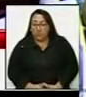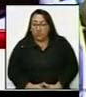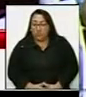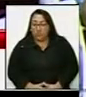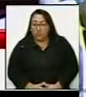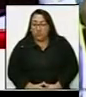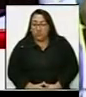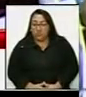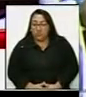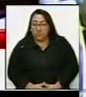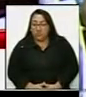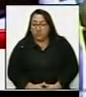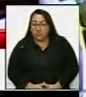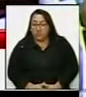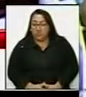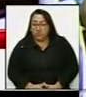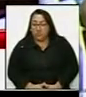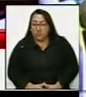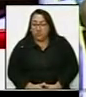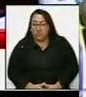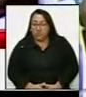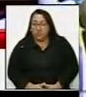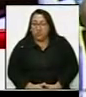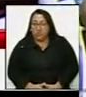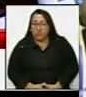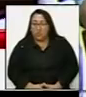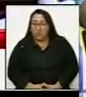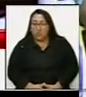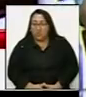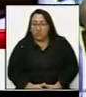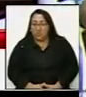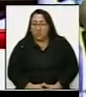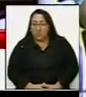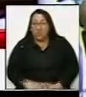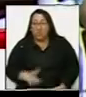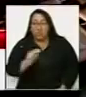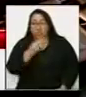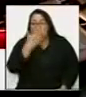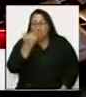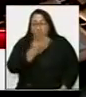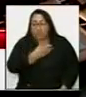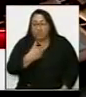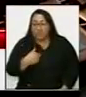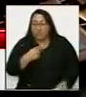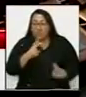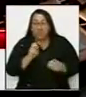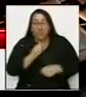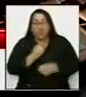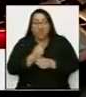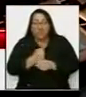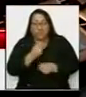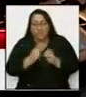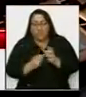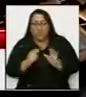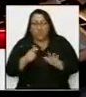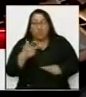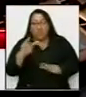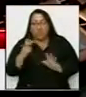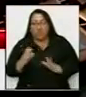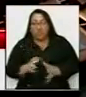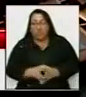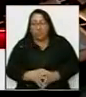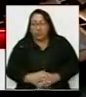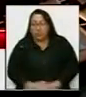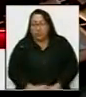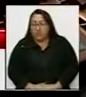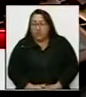sexto, sí, de esa derogación. Y no olvidemos también, Presidenta, el tema de los trabajadores del